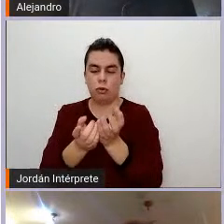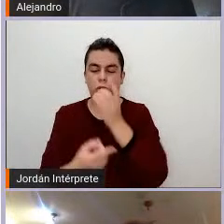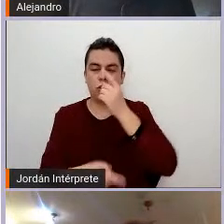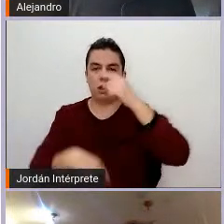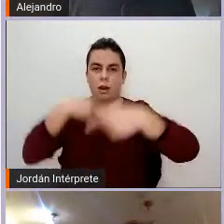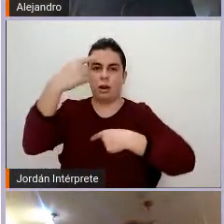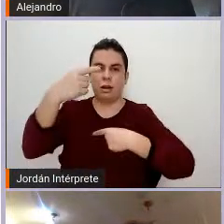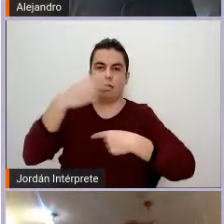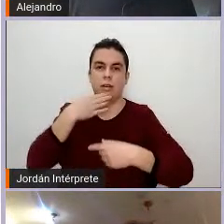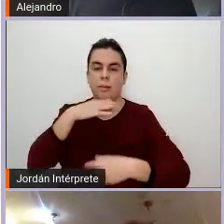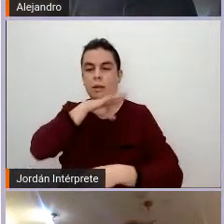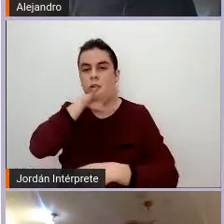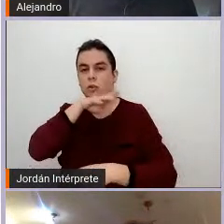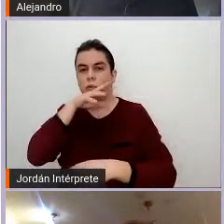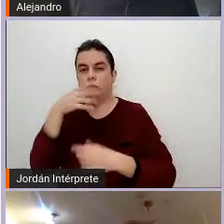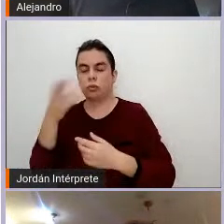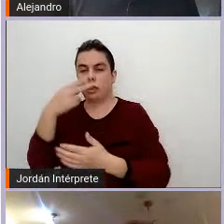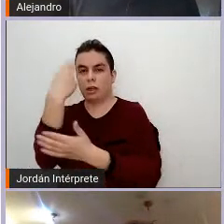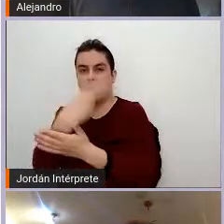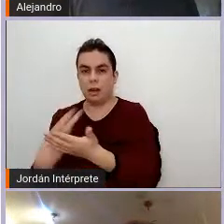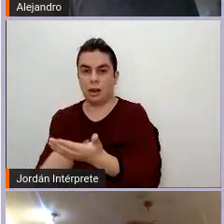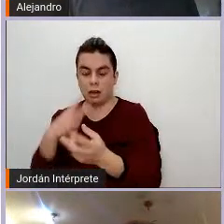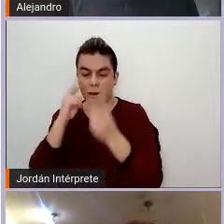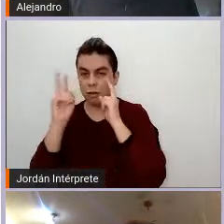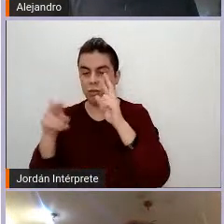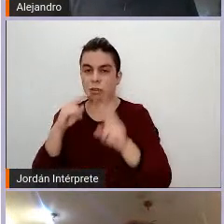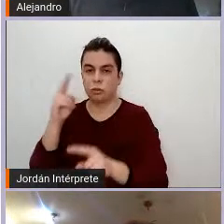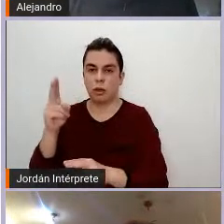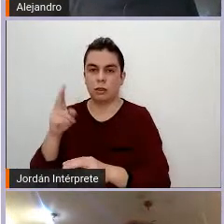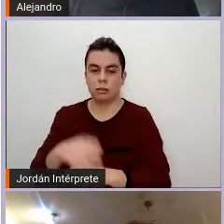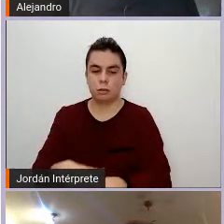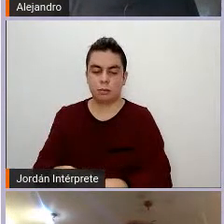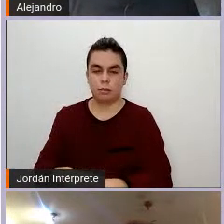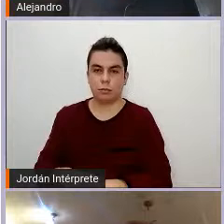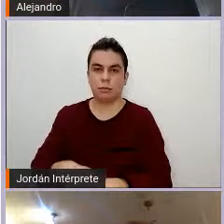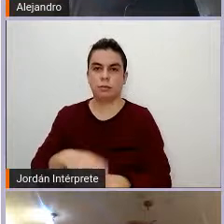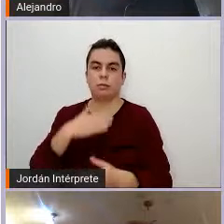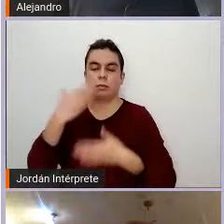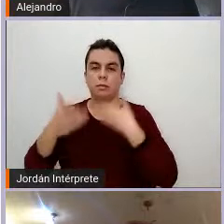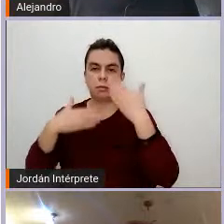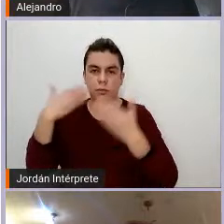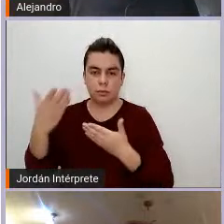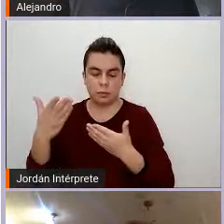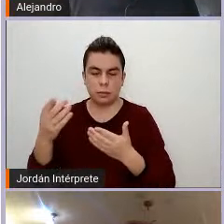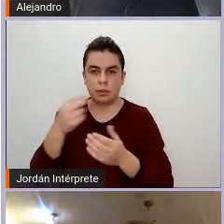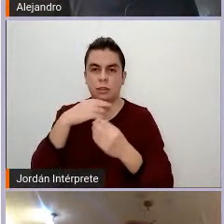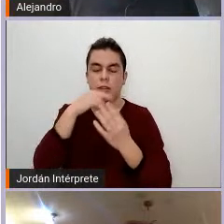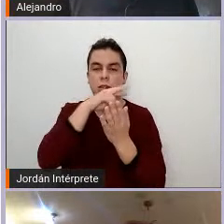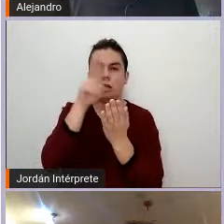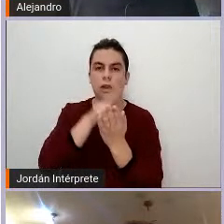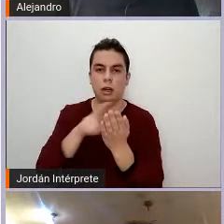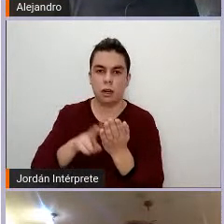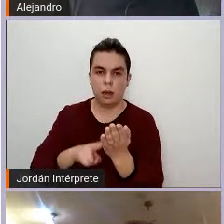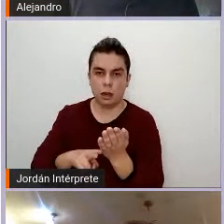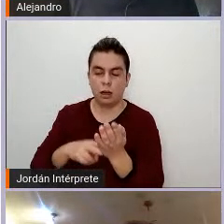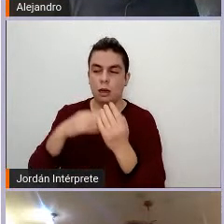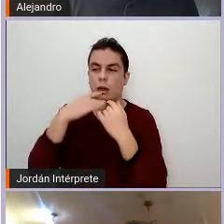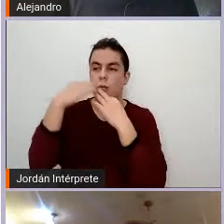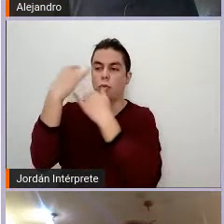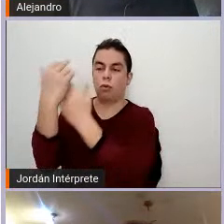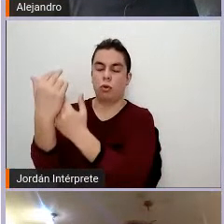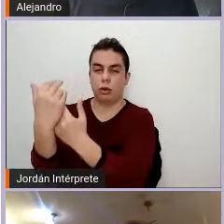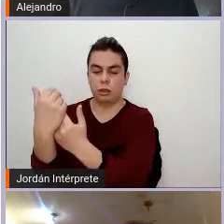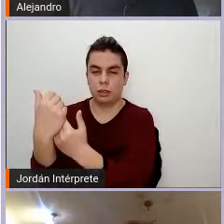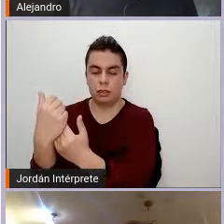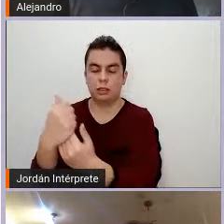artes visuales. En términos generales, las canciones, la poesía y la producción visual de Violeta muestran una